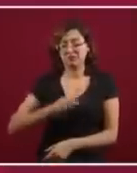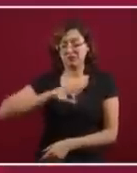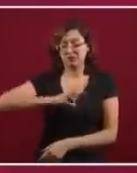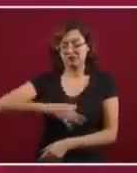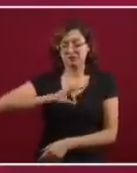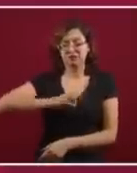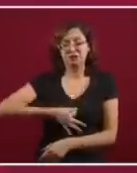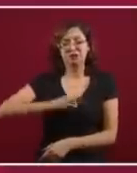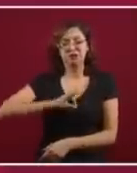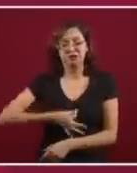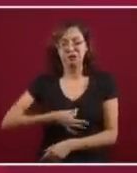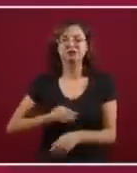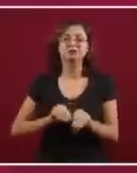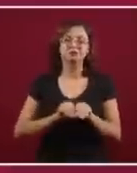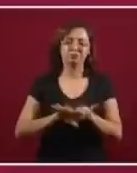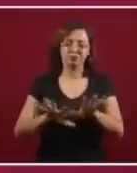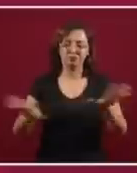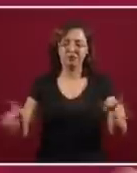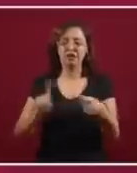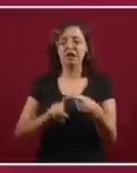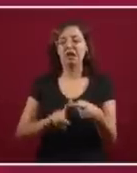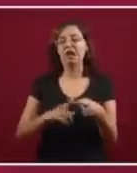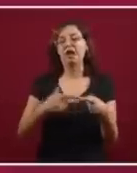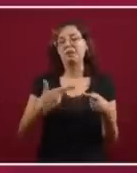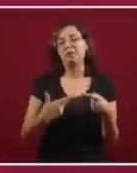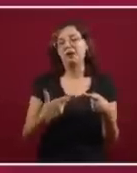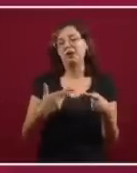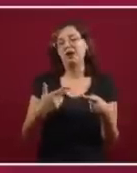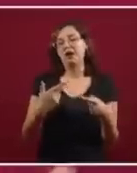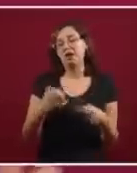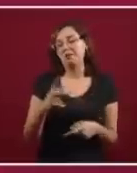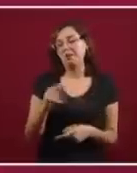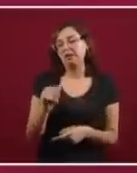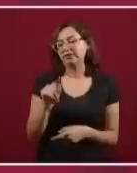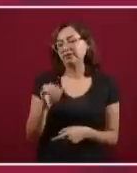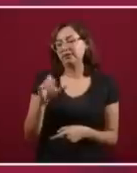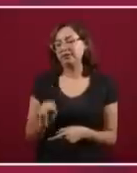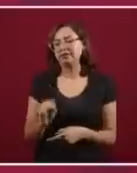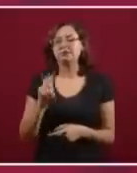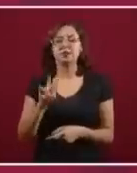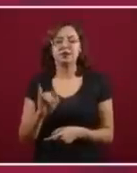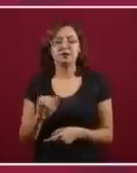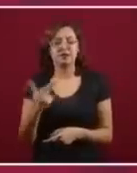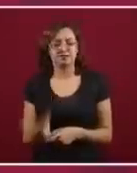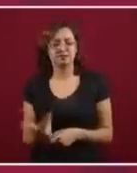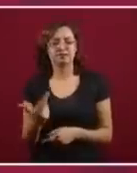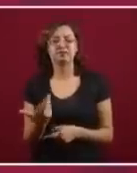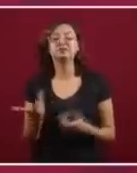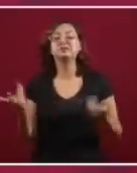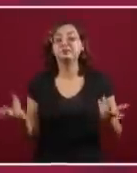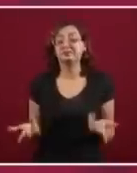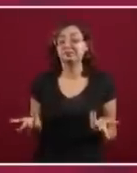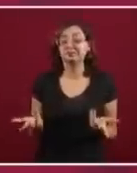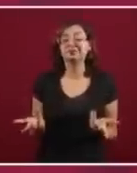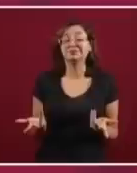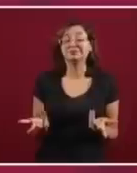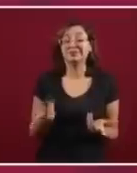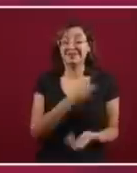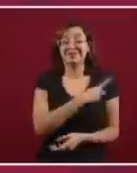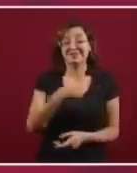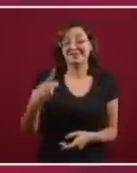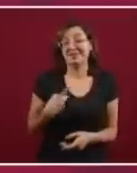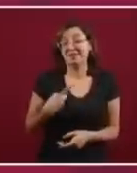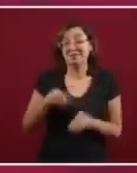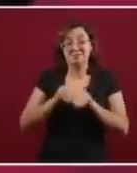transmitidas por sangre como la hepatitis o el vih tenemos que decirlo entonces no por estar